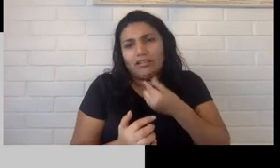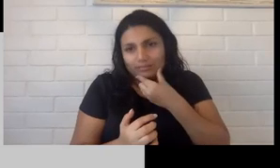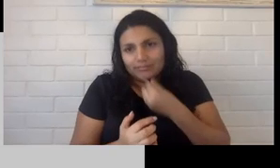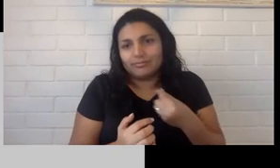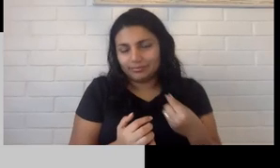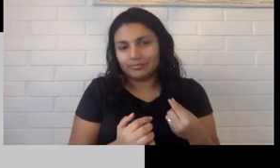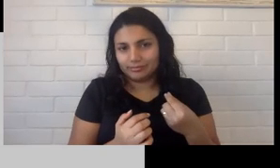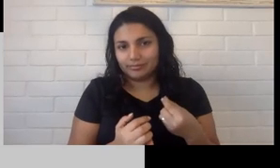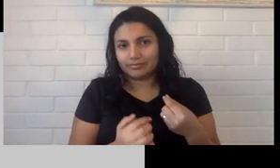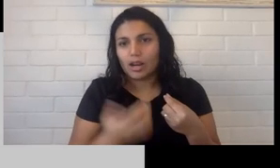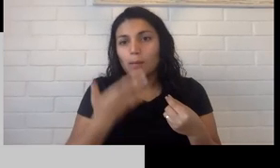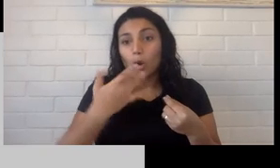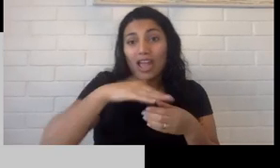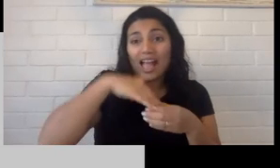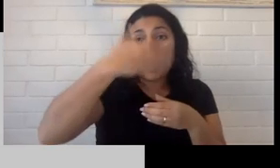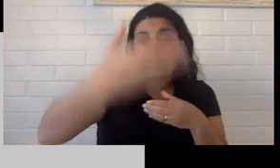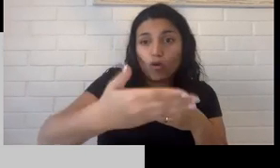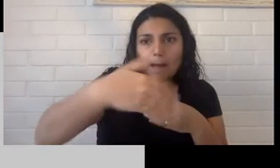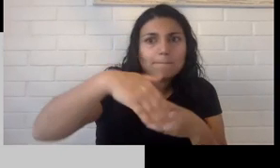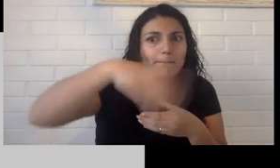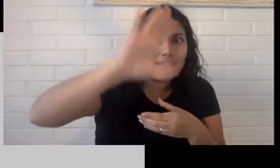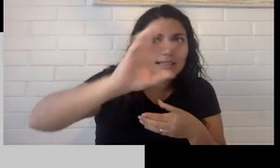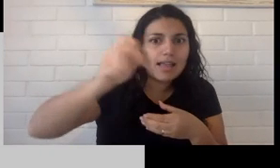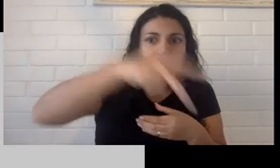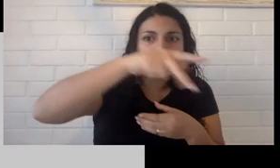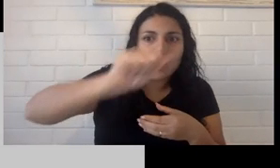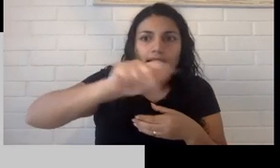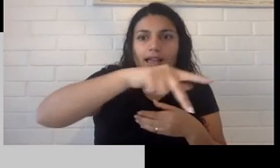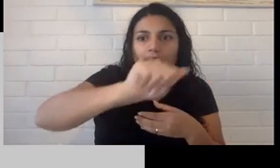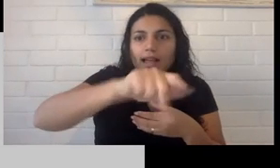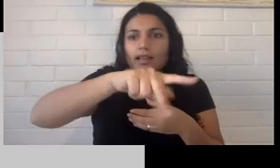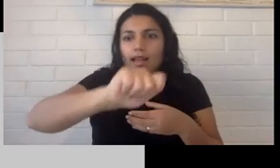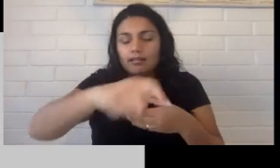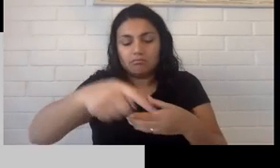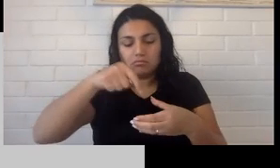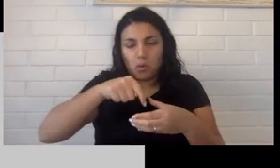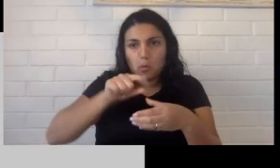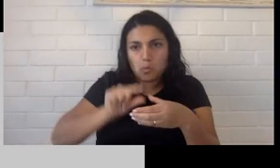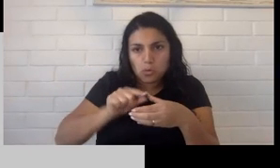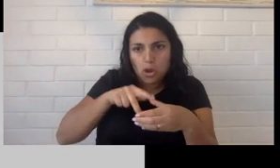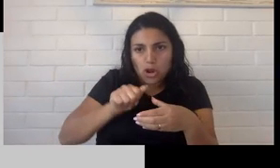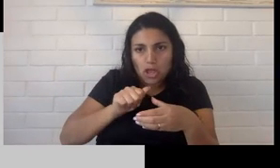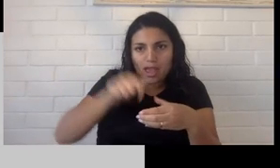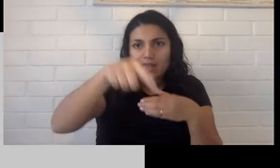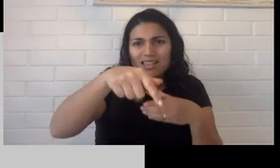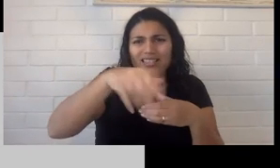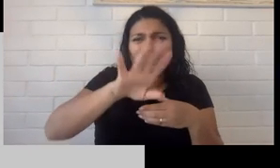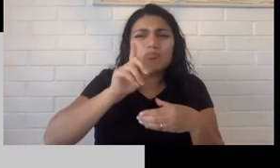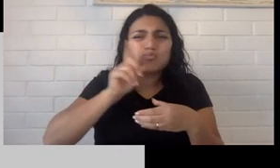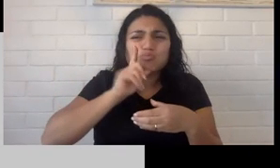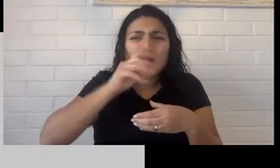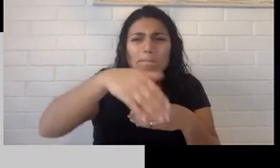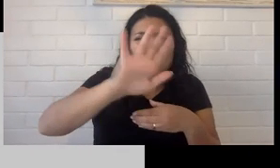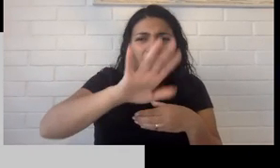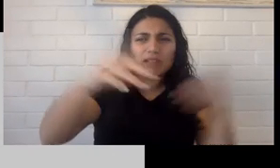que consideramos solo el aspecto de la diferencia de concentración. Entonces hay una tendencia a